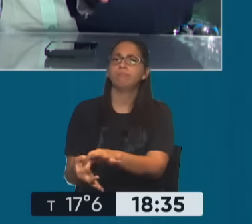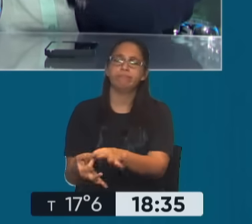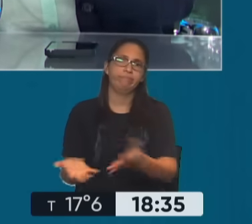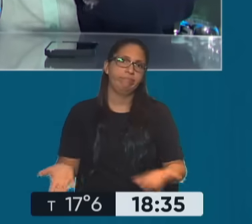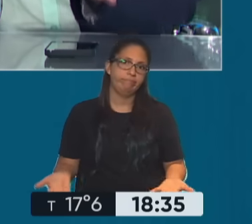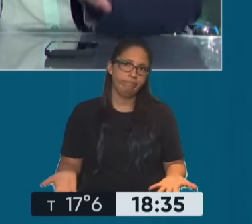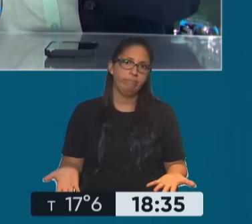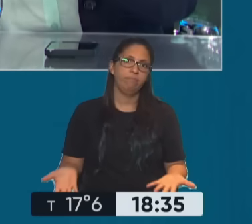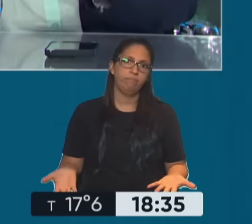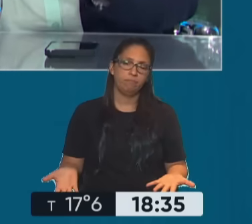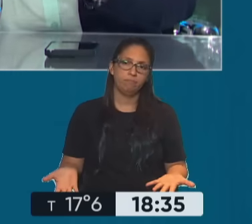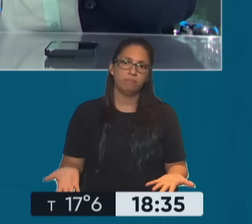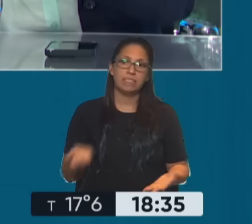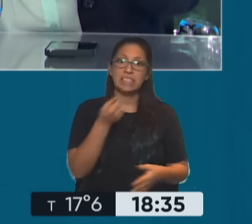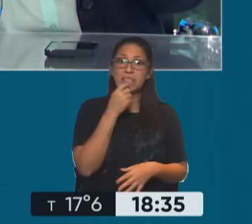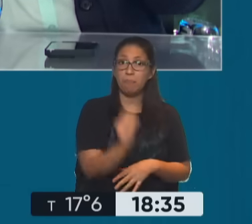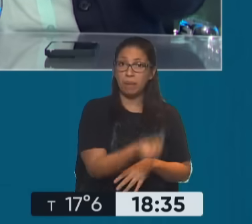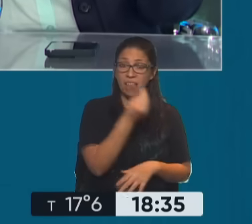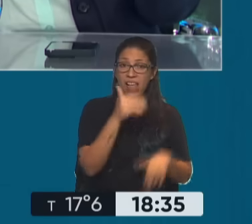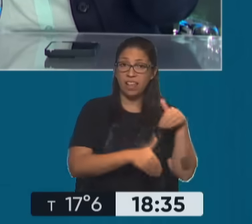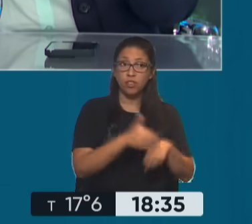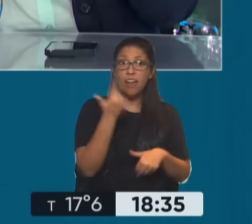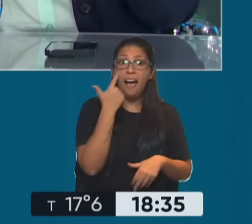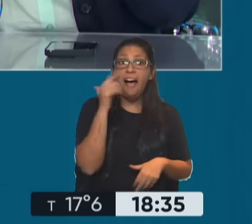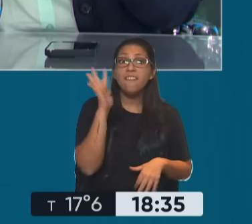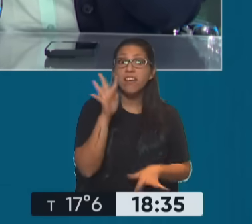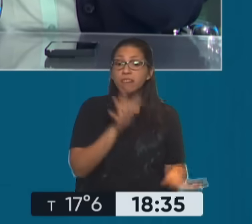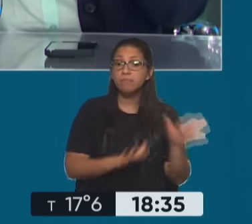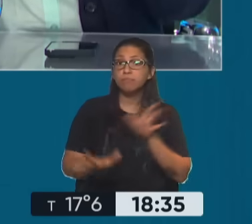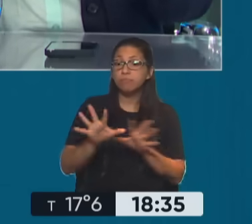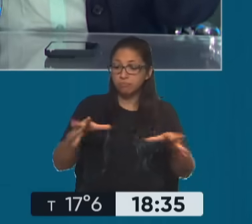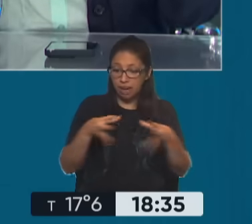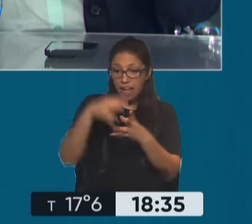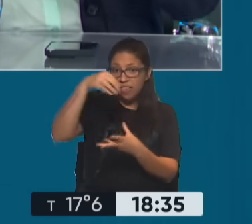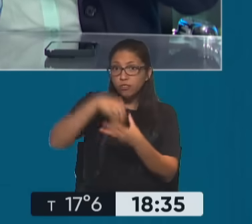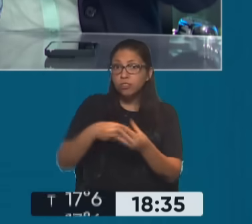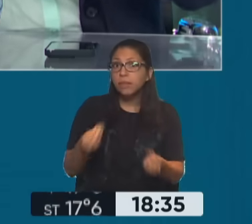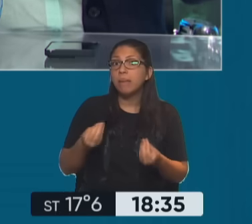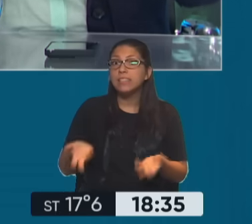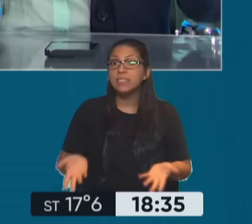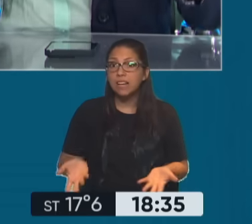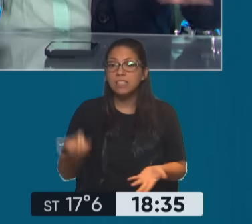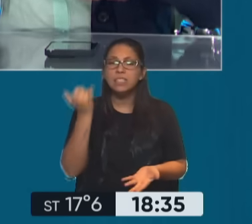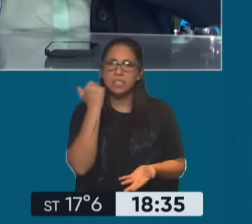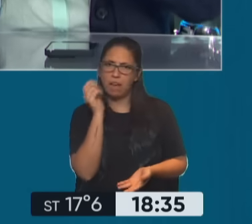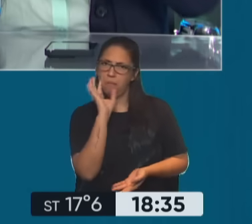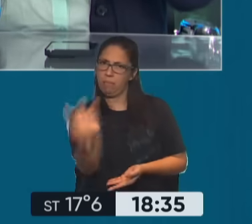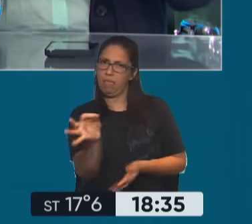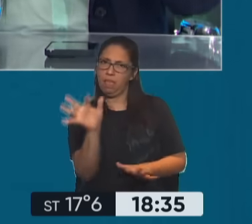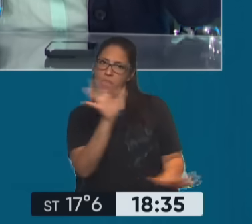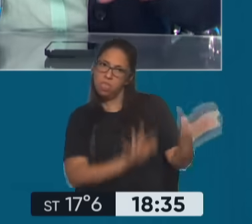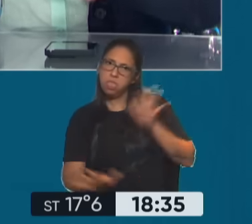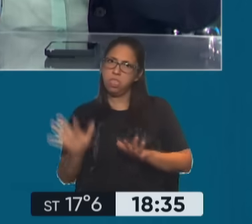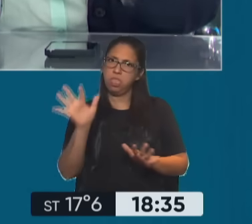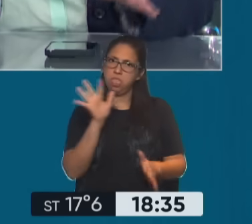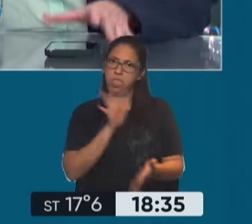Libertad Avanza. Si pierde las elecciones, bueno, hay que ver cómo se comporta ese caudal. Ya hemos visto los fenómenos de